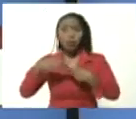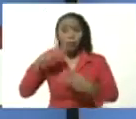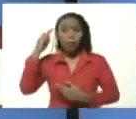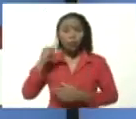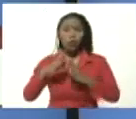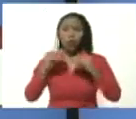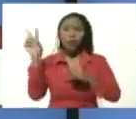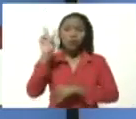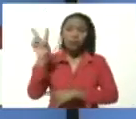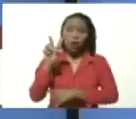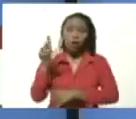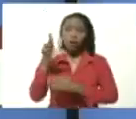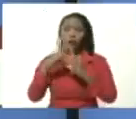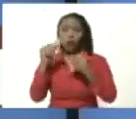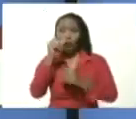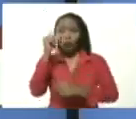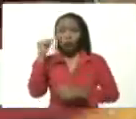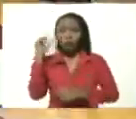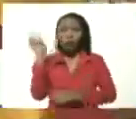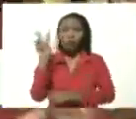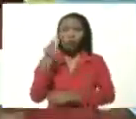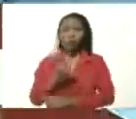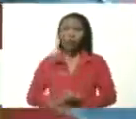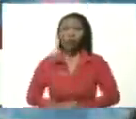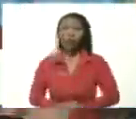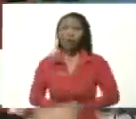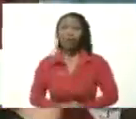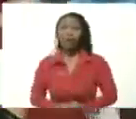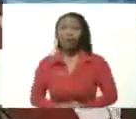los venezolanos y de todas las venezolanas.